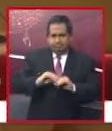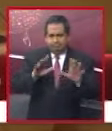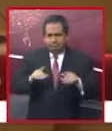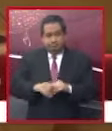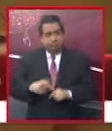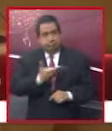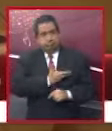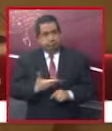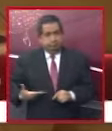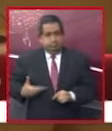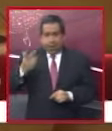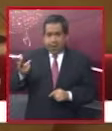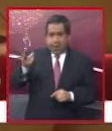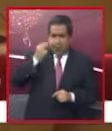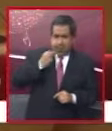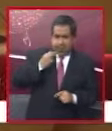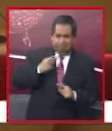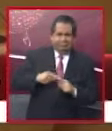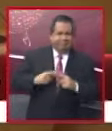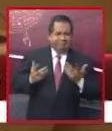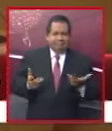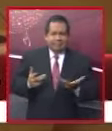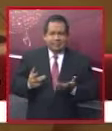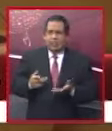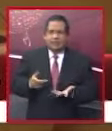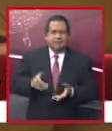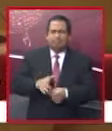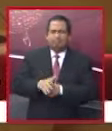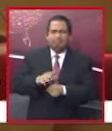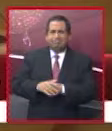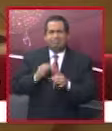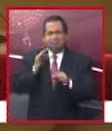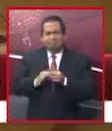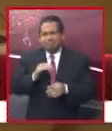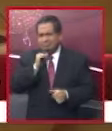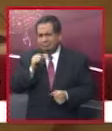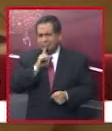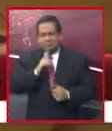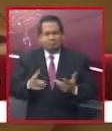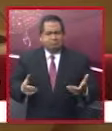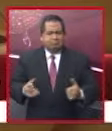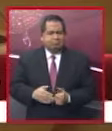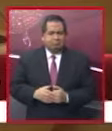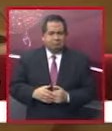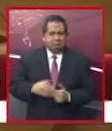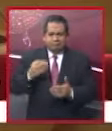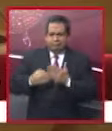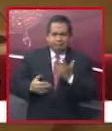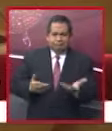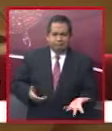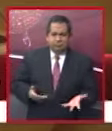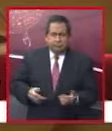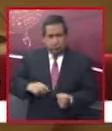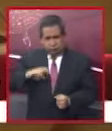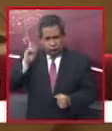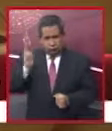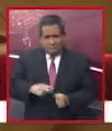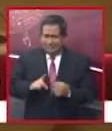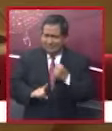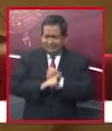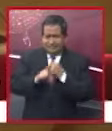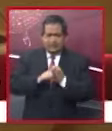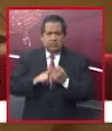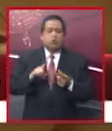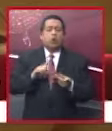veto presidencial es un veto insuficiente, es una simulación, que el verdadero